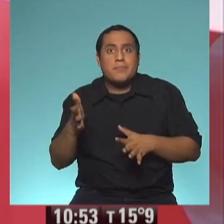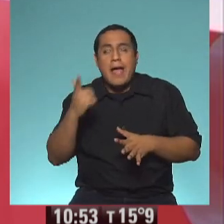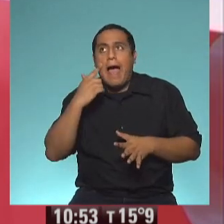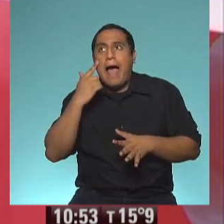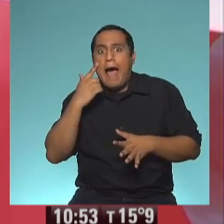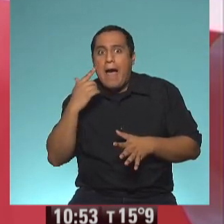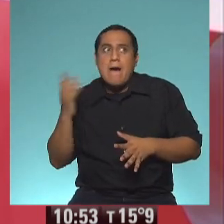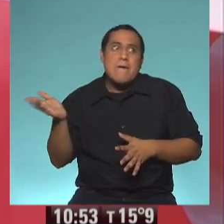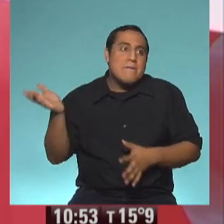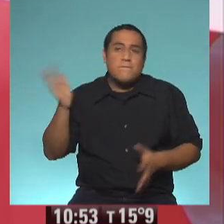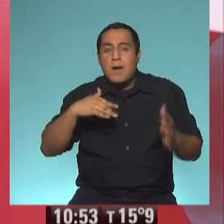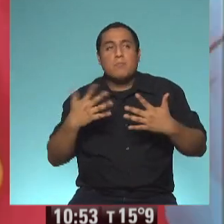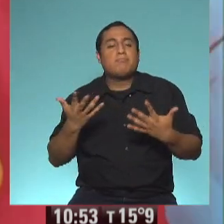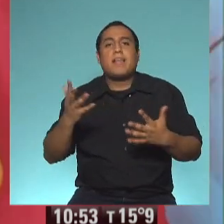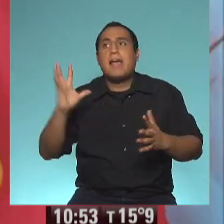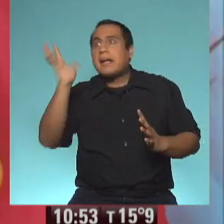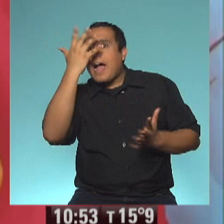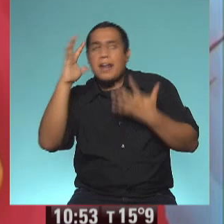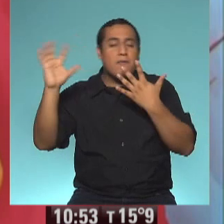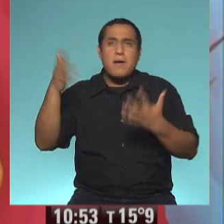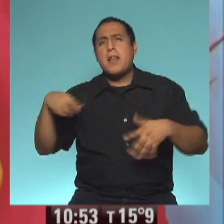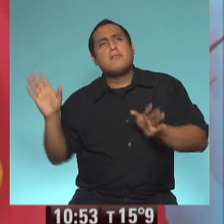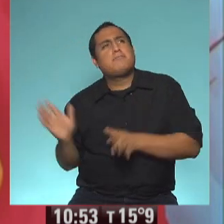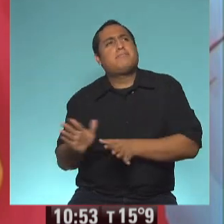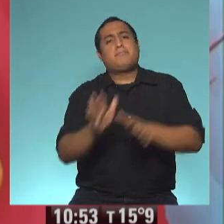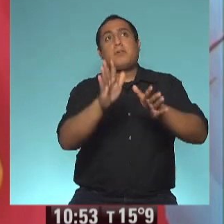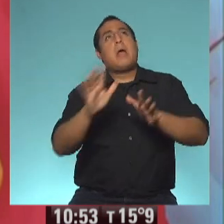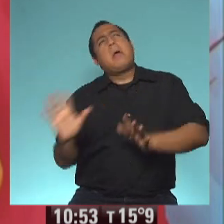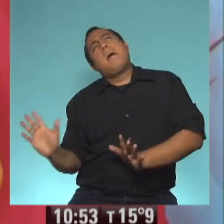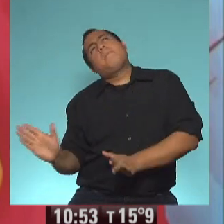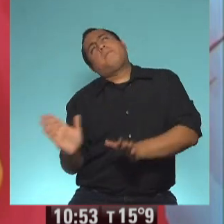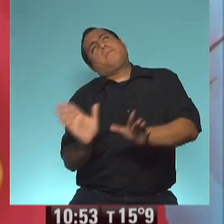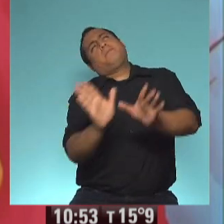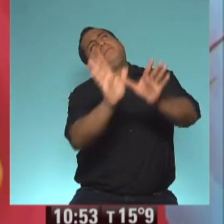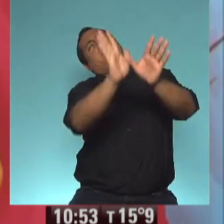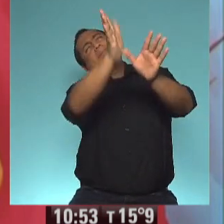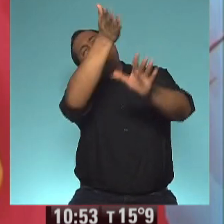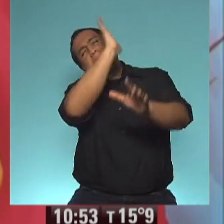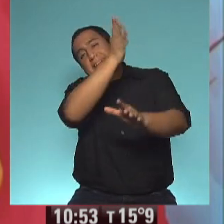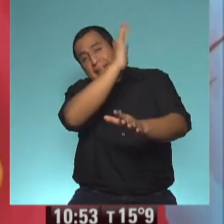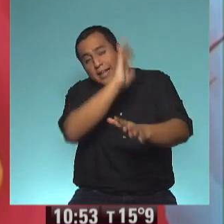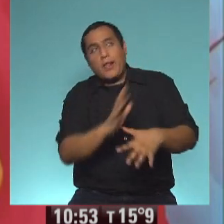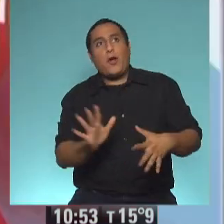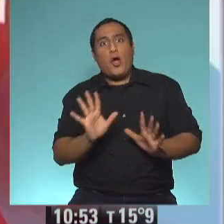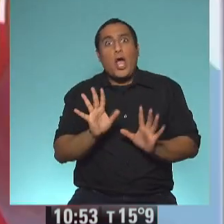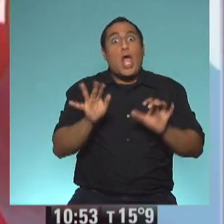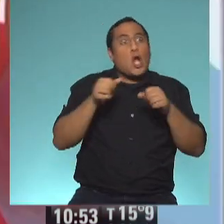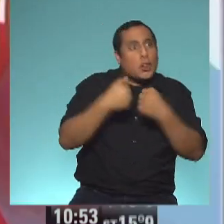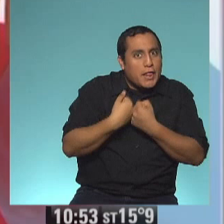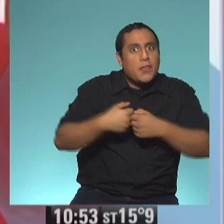aéreo en carnaval siendo la scala ciruelas más altas hacer mulal a escondidas